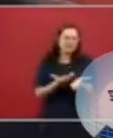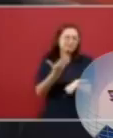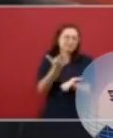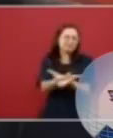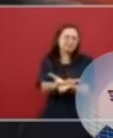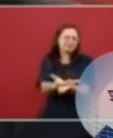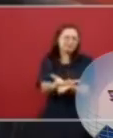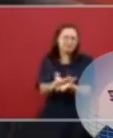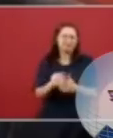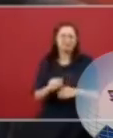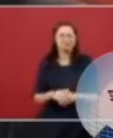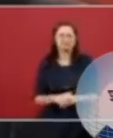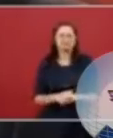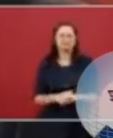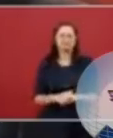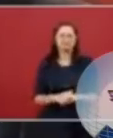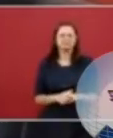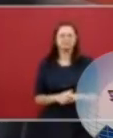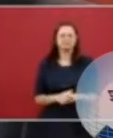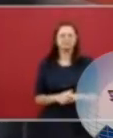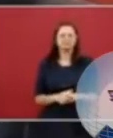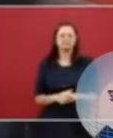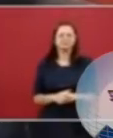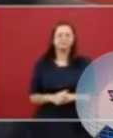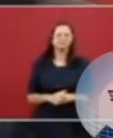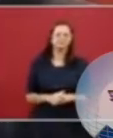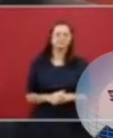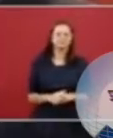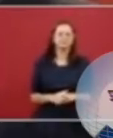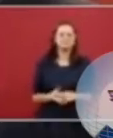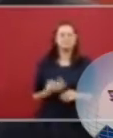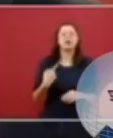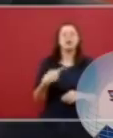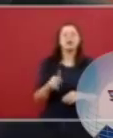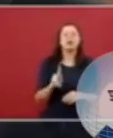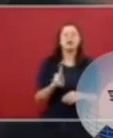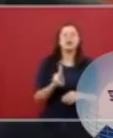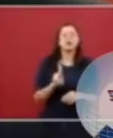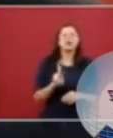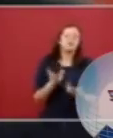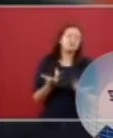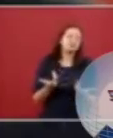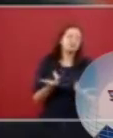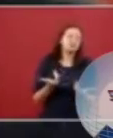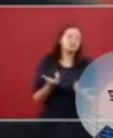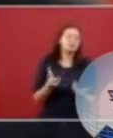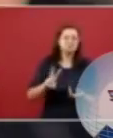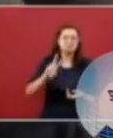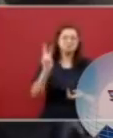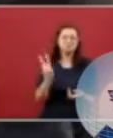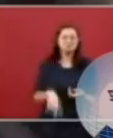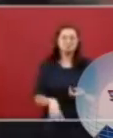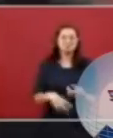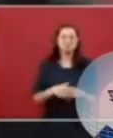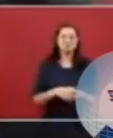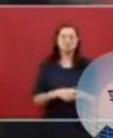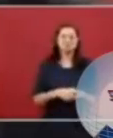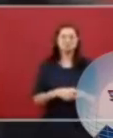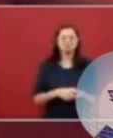estamos haciendo, pero la verdad,